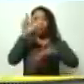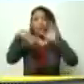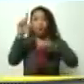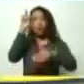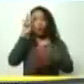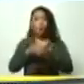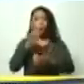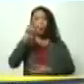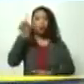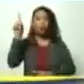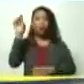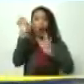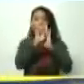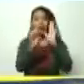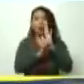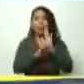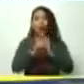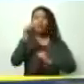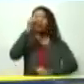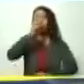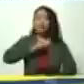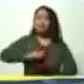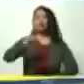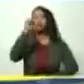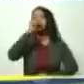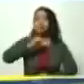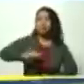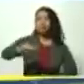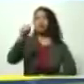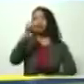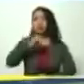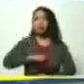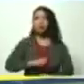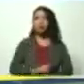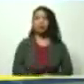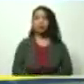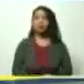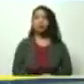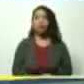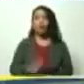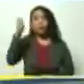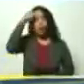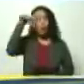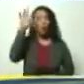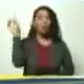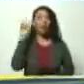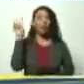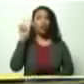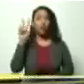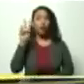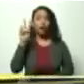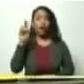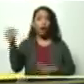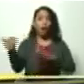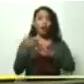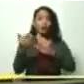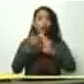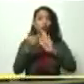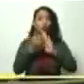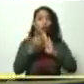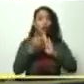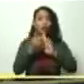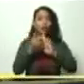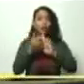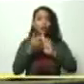la etapa de la resistencia del pueblo de Venezuela a las sanciones a las